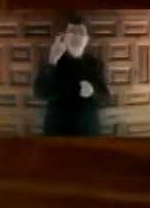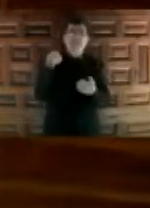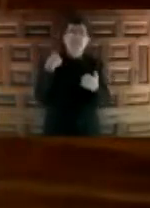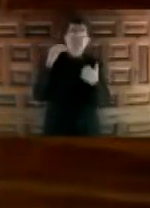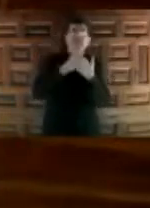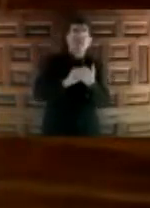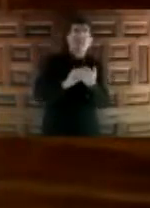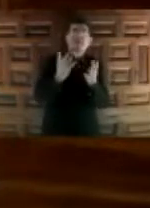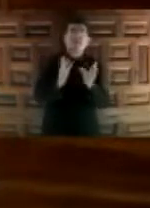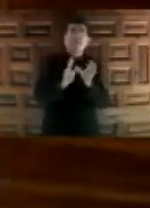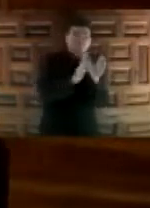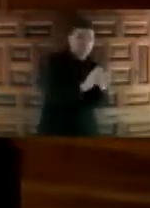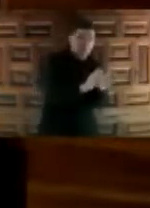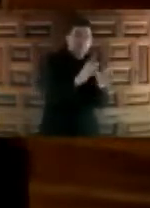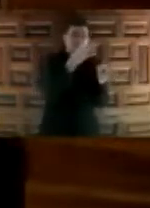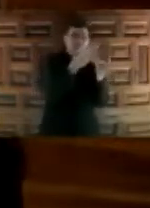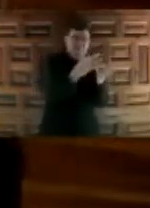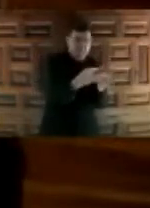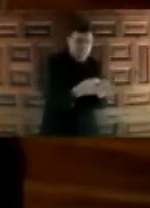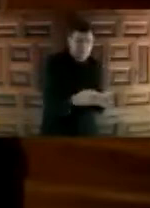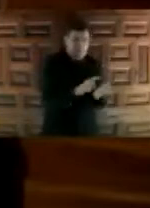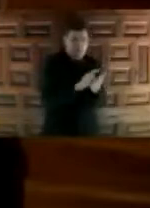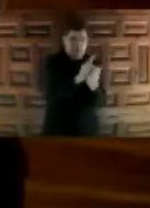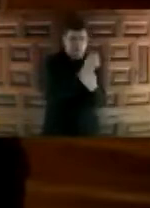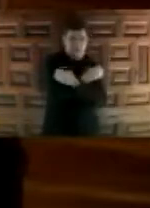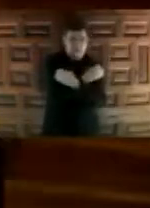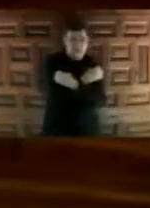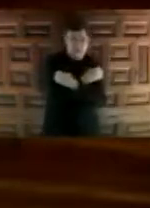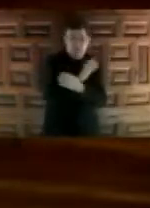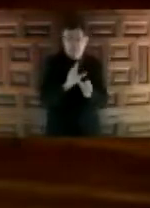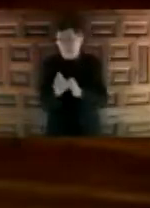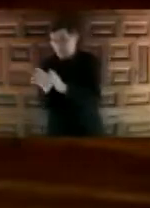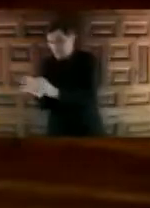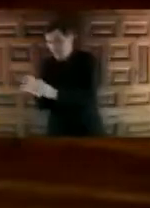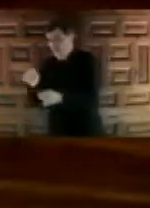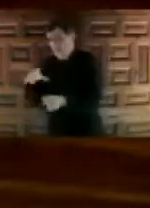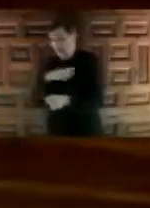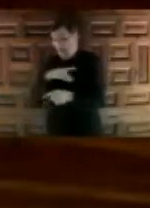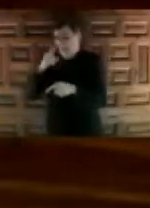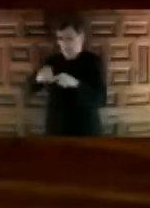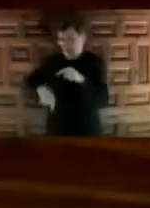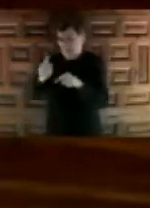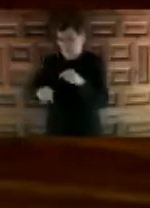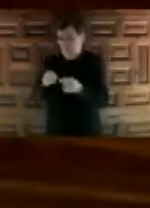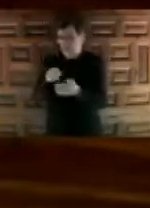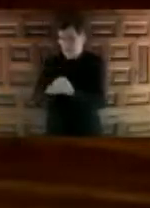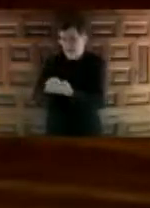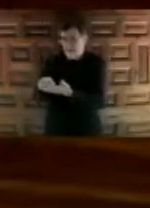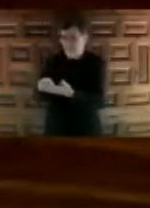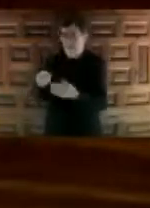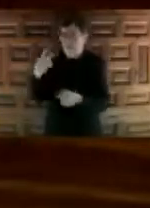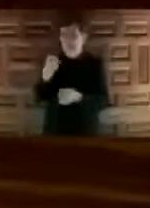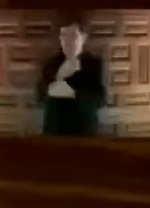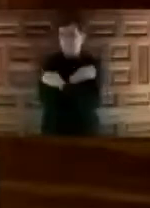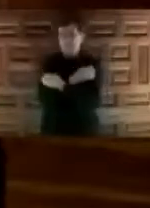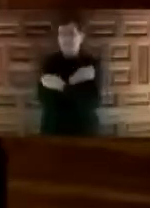ubicar, por un lado, el cumplimiento del derecho a la educación, pero por otro, la violación al derecho